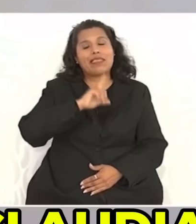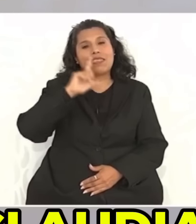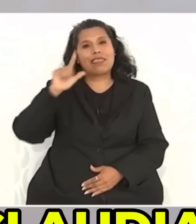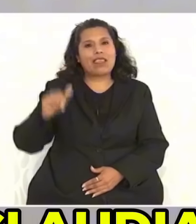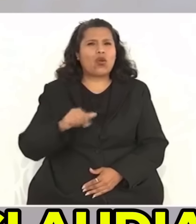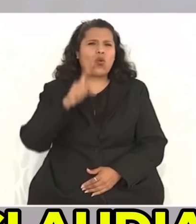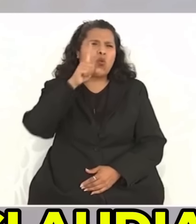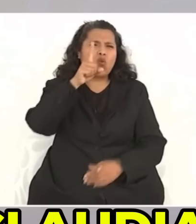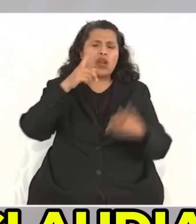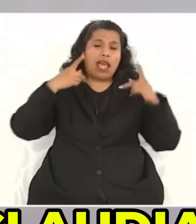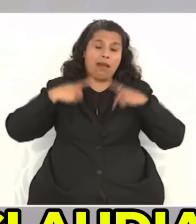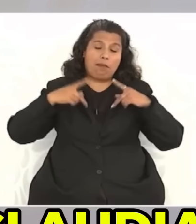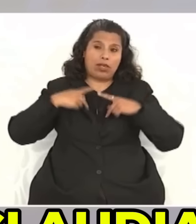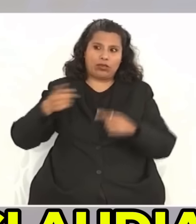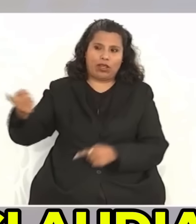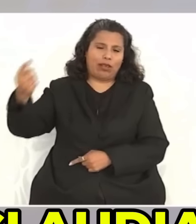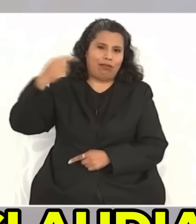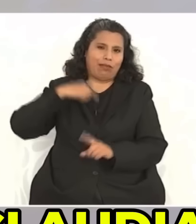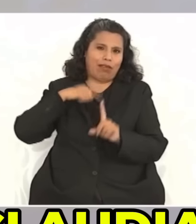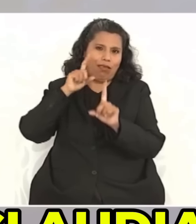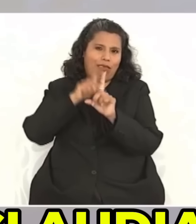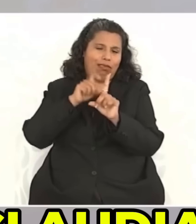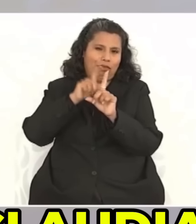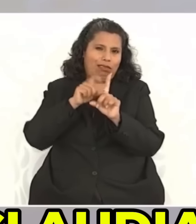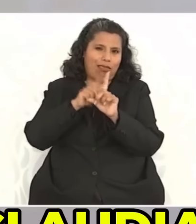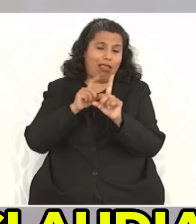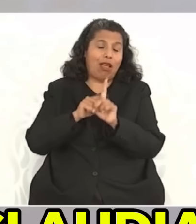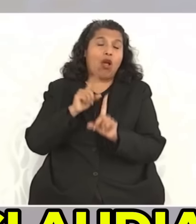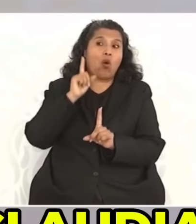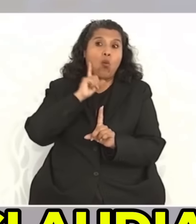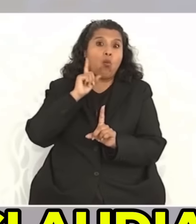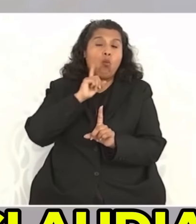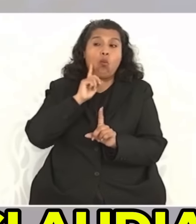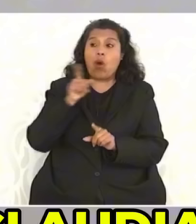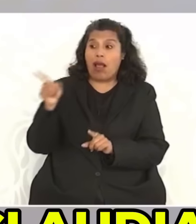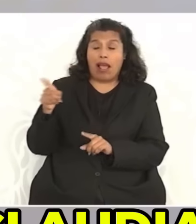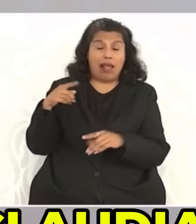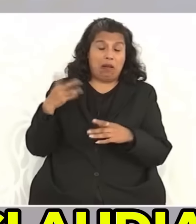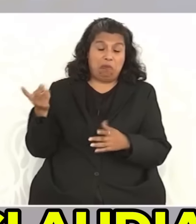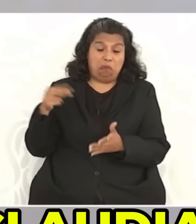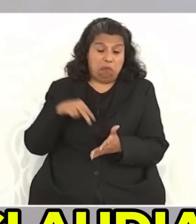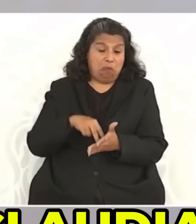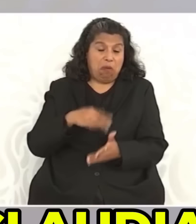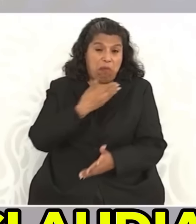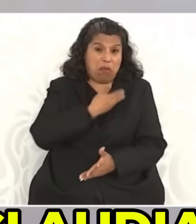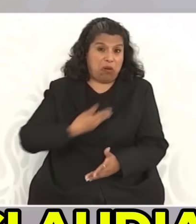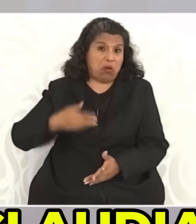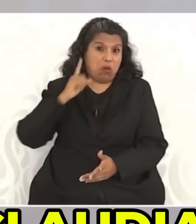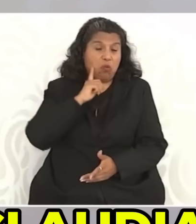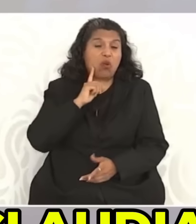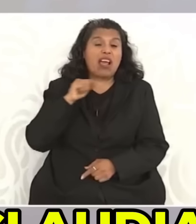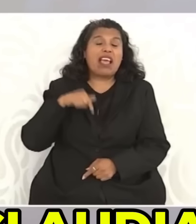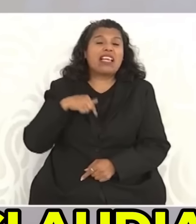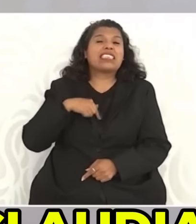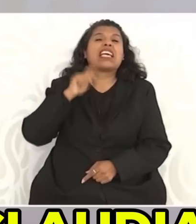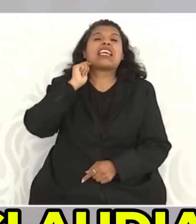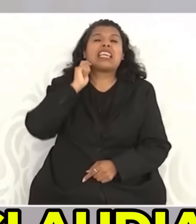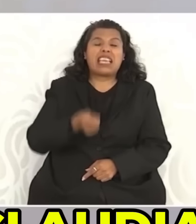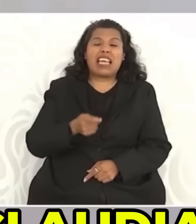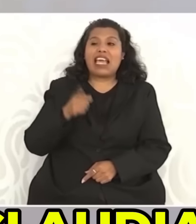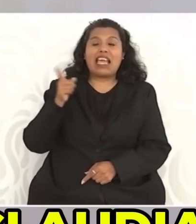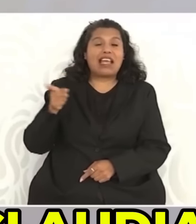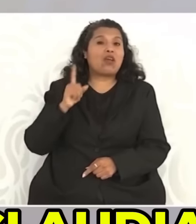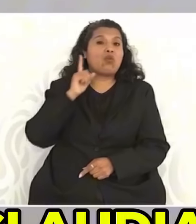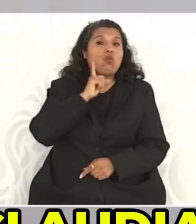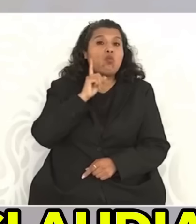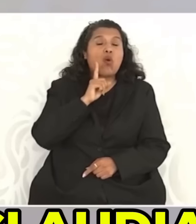cómico quiso burlarse de que llegó una mujer a la presidencia. Dijo, llegó un ama de casa a la